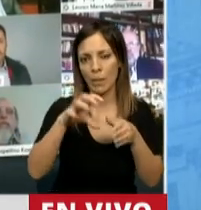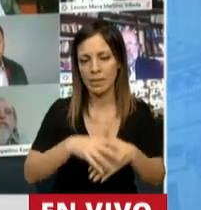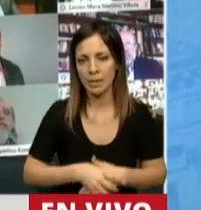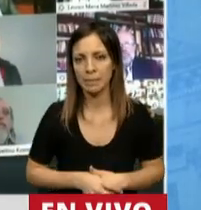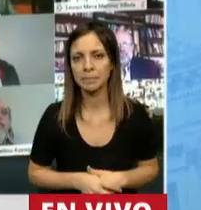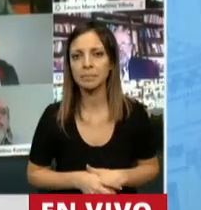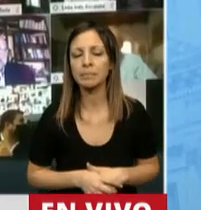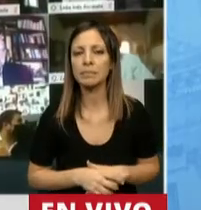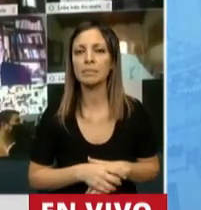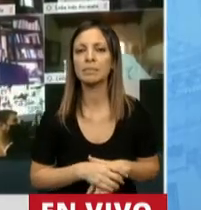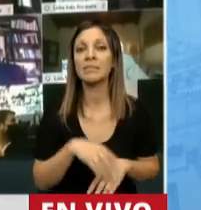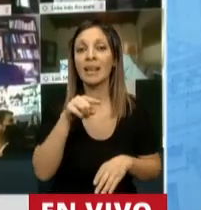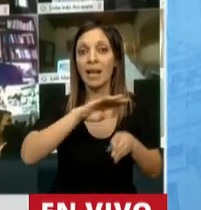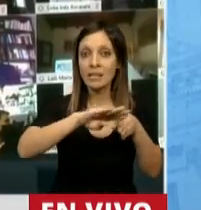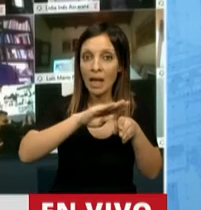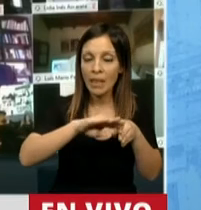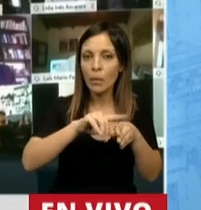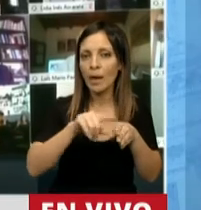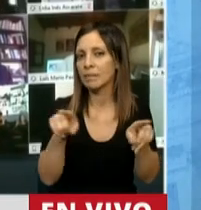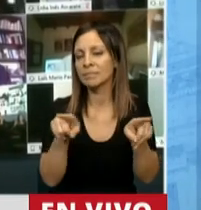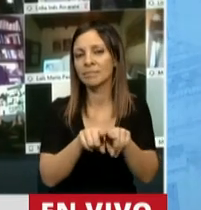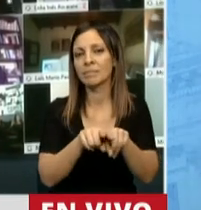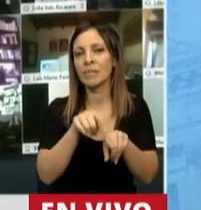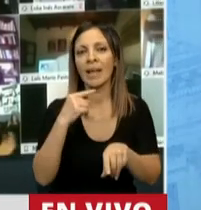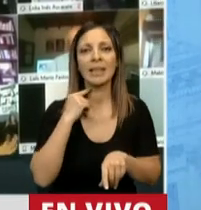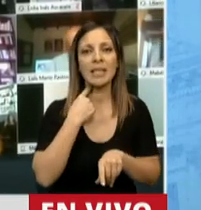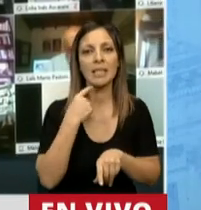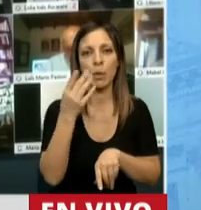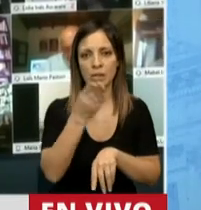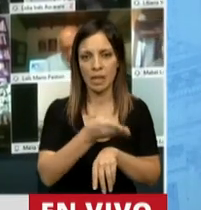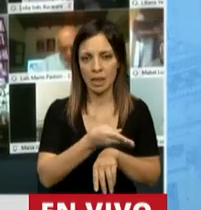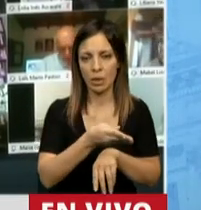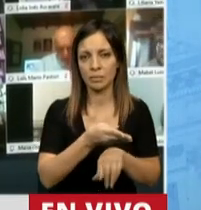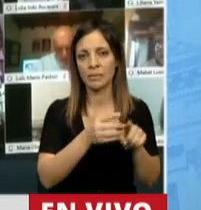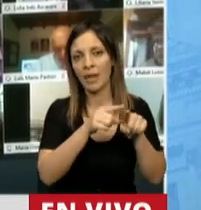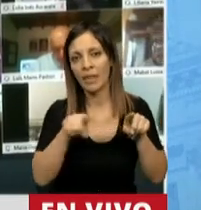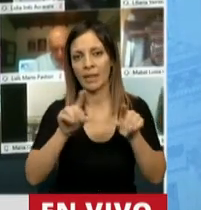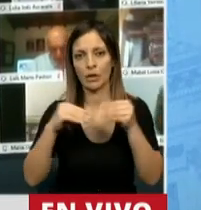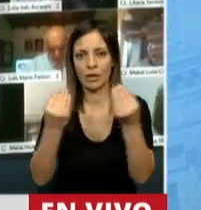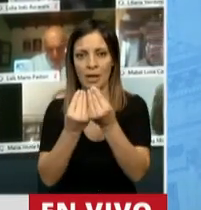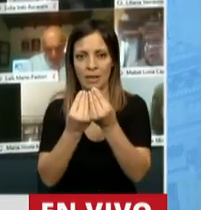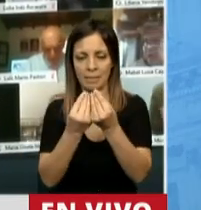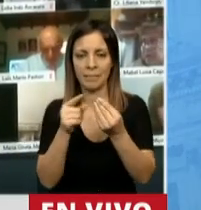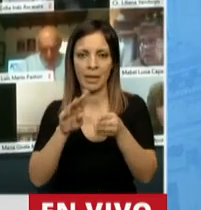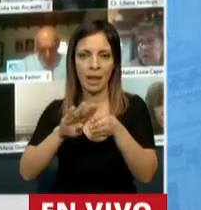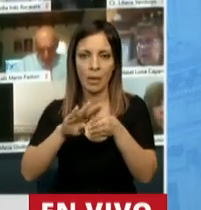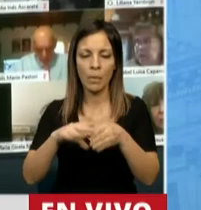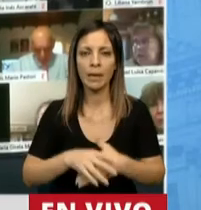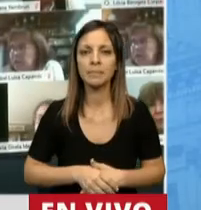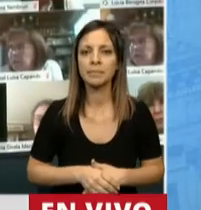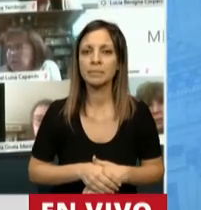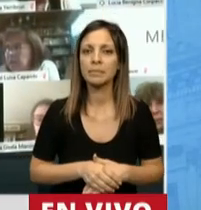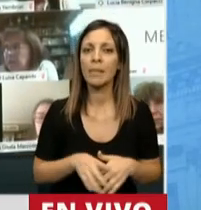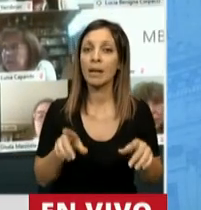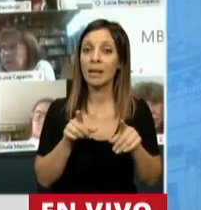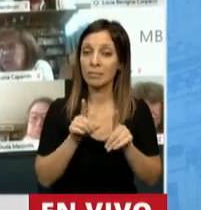lo cual esta deuda representa aproximadamente un 13 por ciento de la deuda total señor presidente como hemos